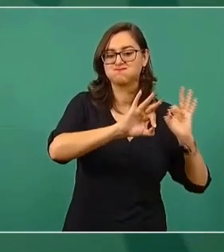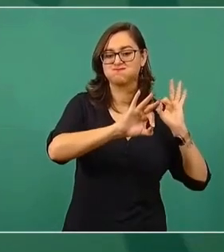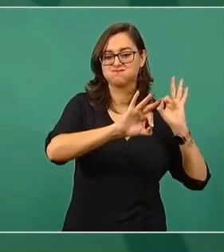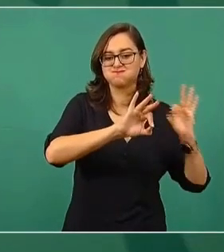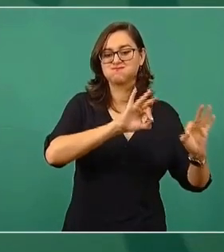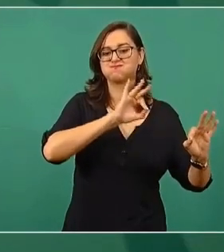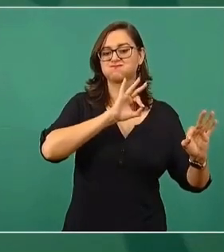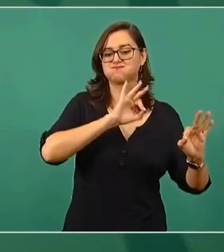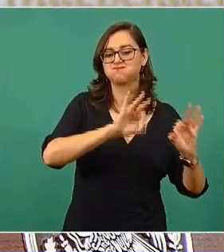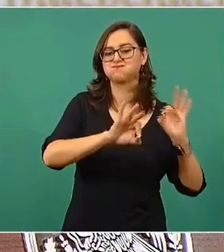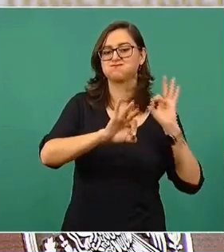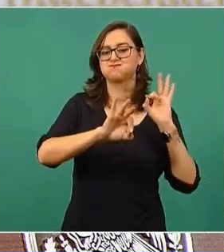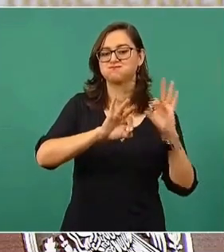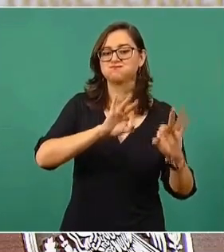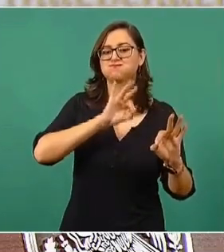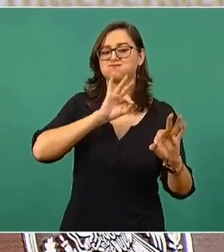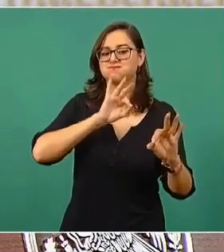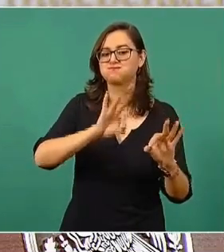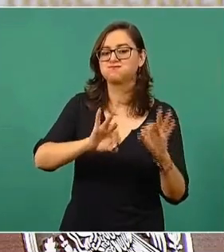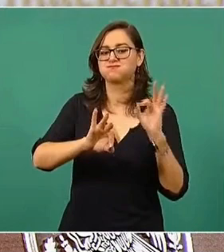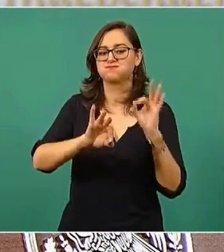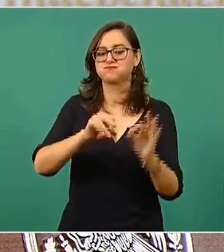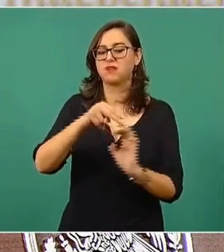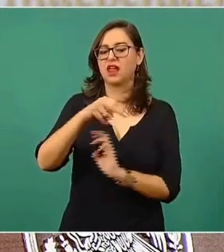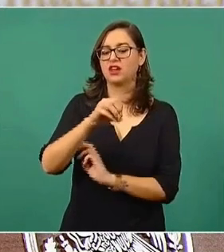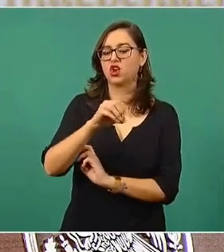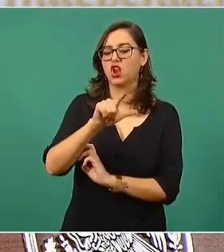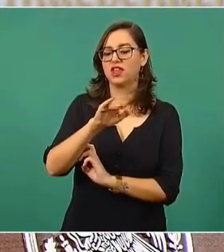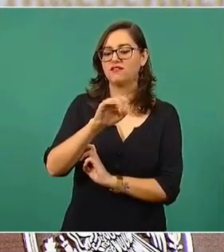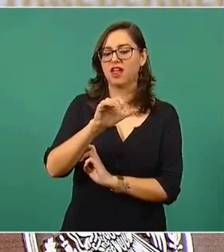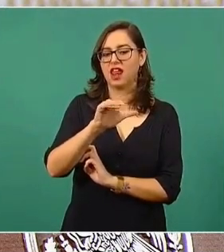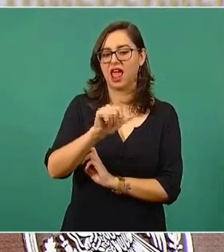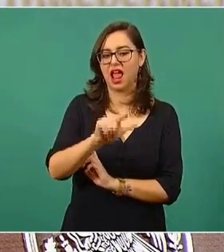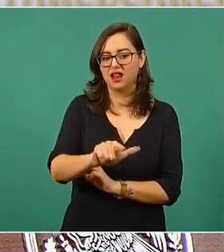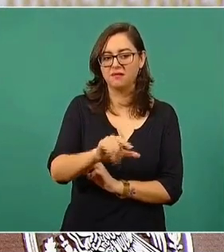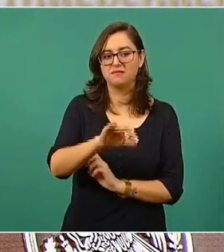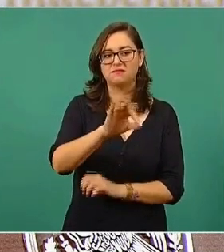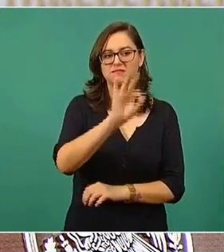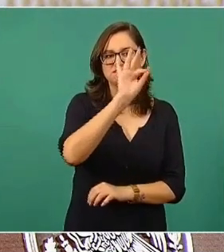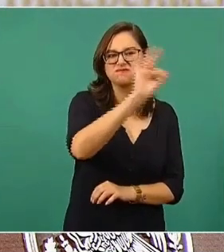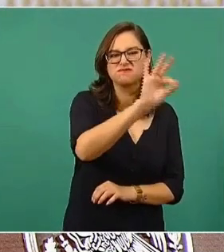de la política neoliberal, neoporfirista.